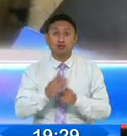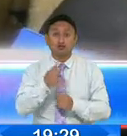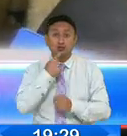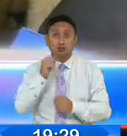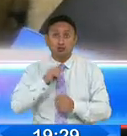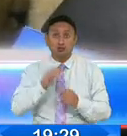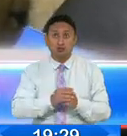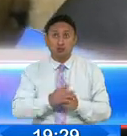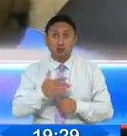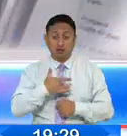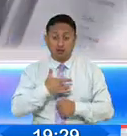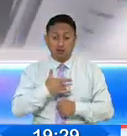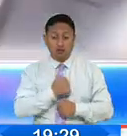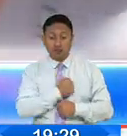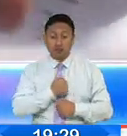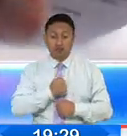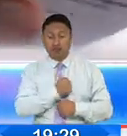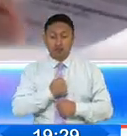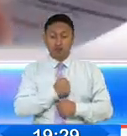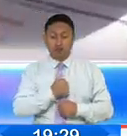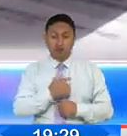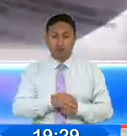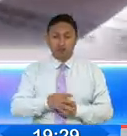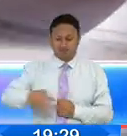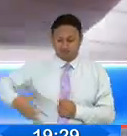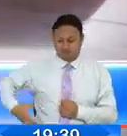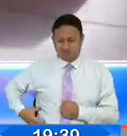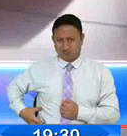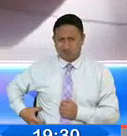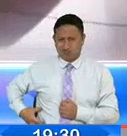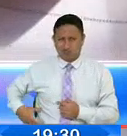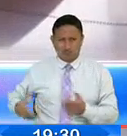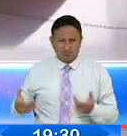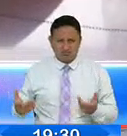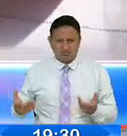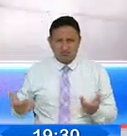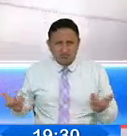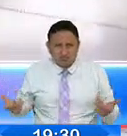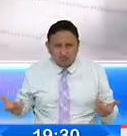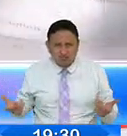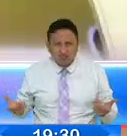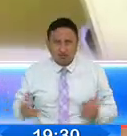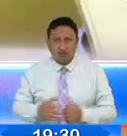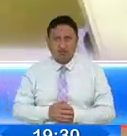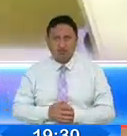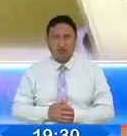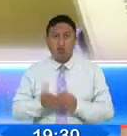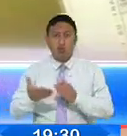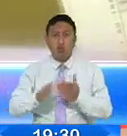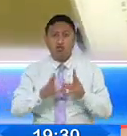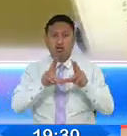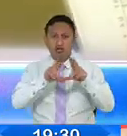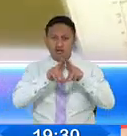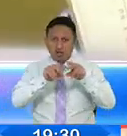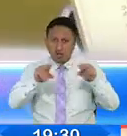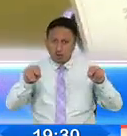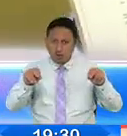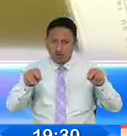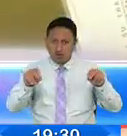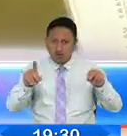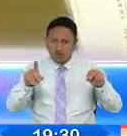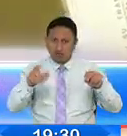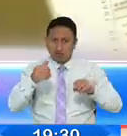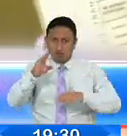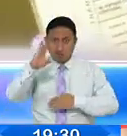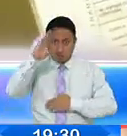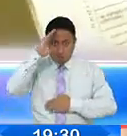al miocardio, insuficiencia renal, que en pocas palabras significaba muerte natural. El teniente coronel envió